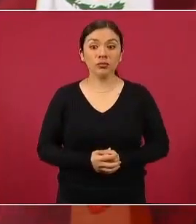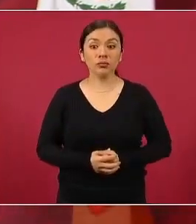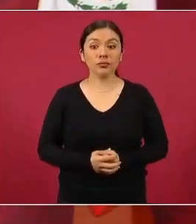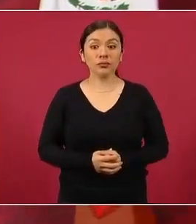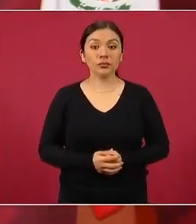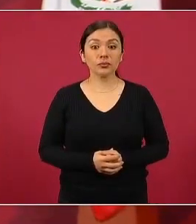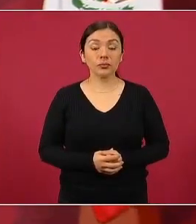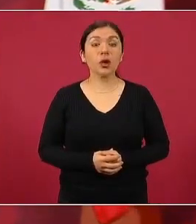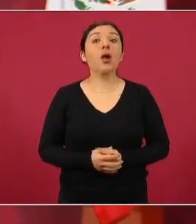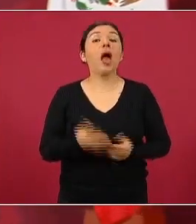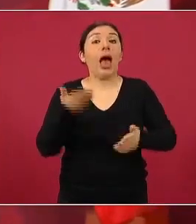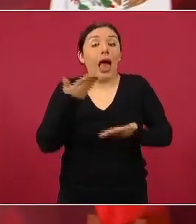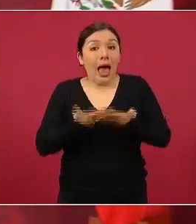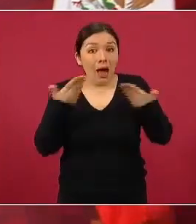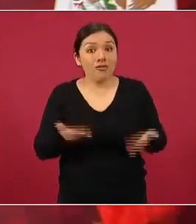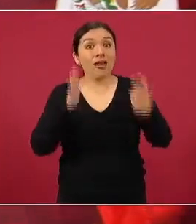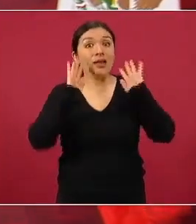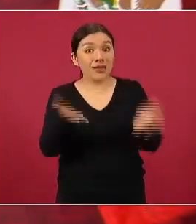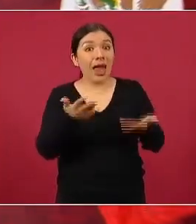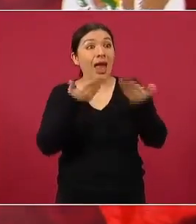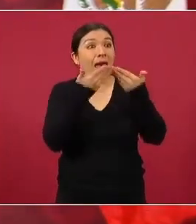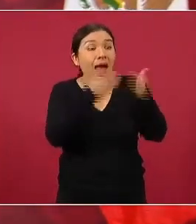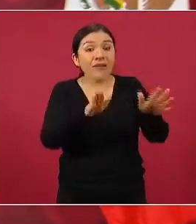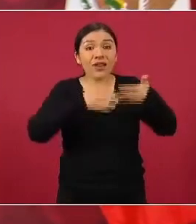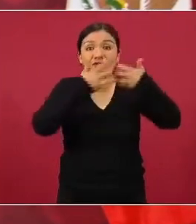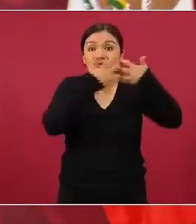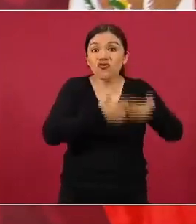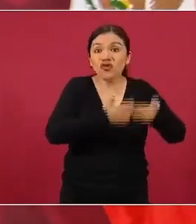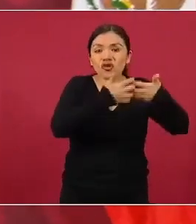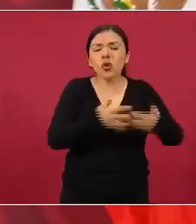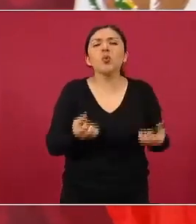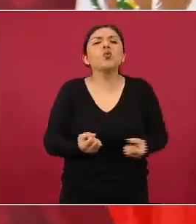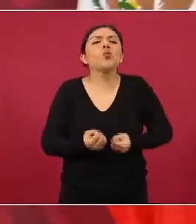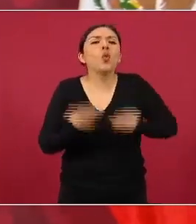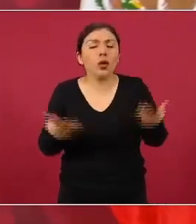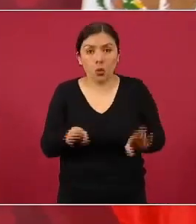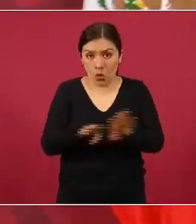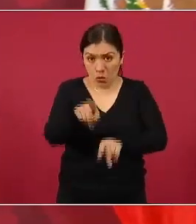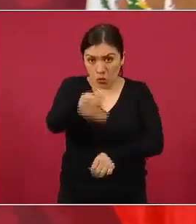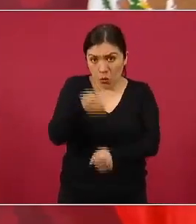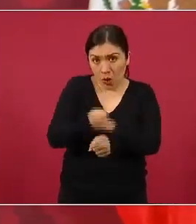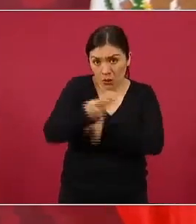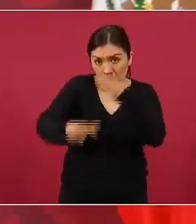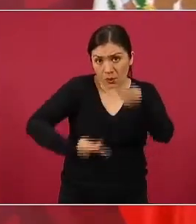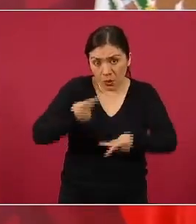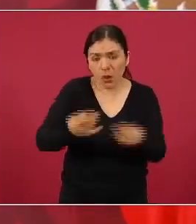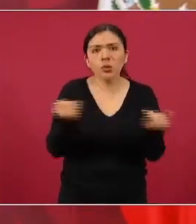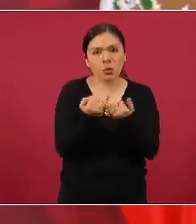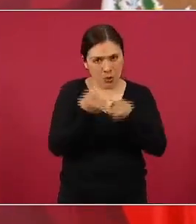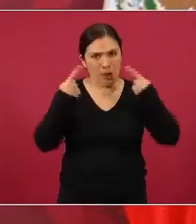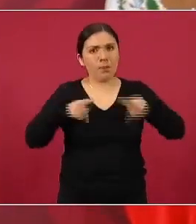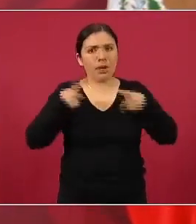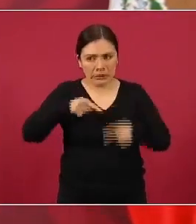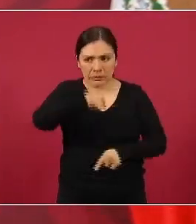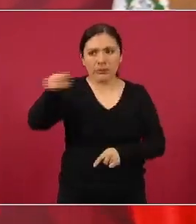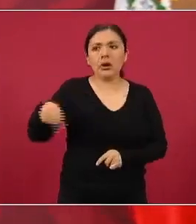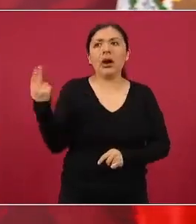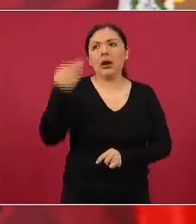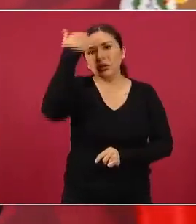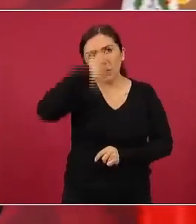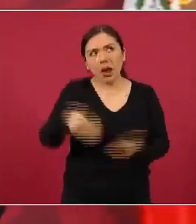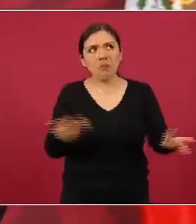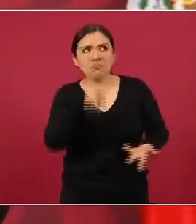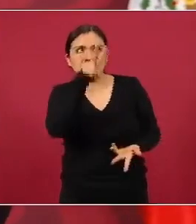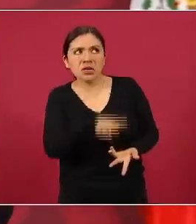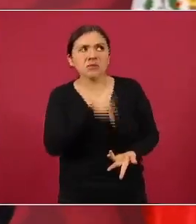¿Y cuántos están funcionando? Además, para que, así como lo estás haciendo tú, la gente diga, ¿es